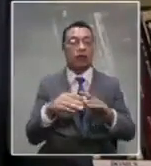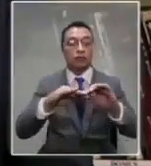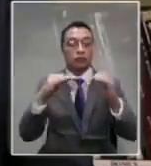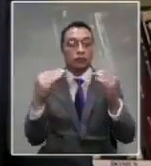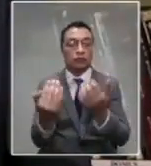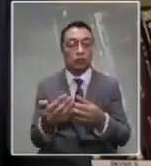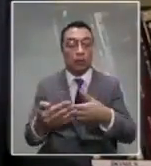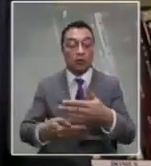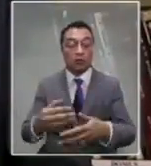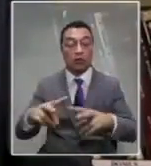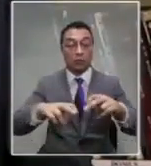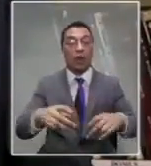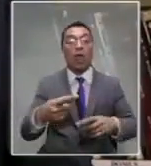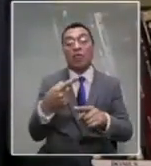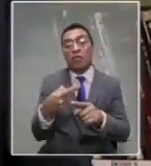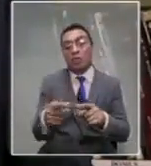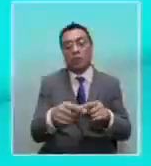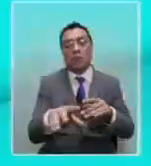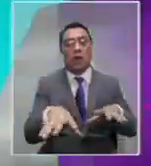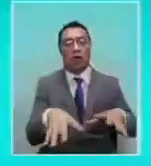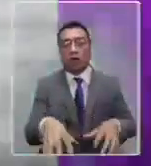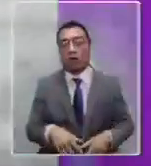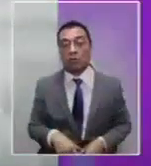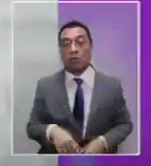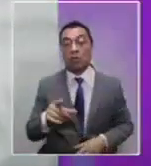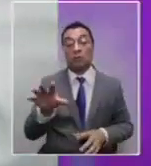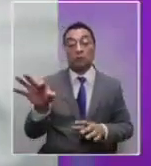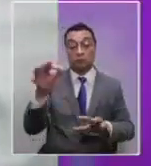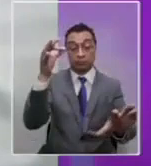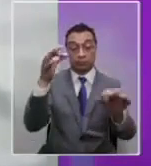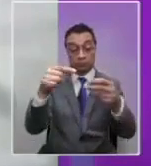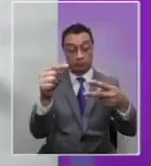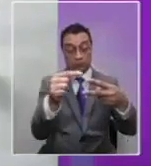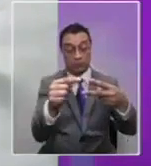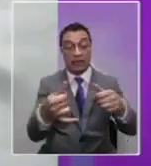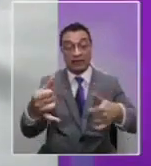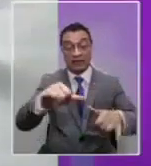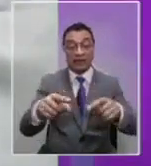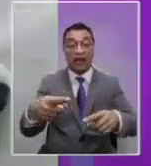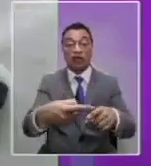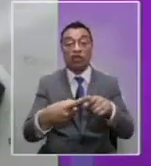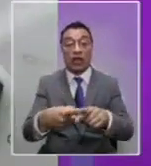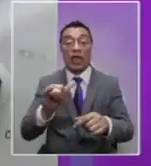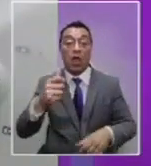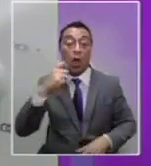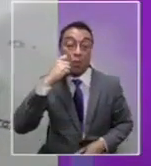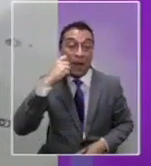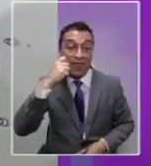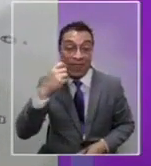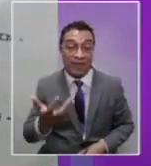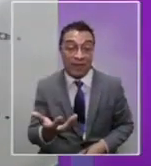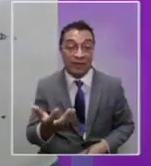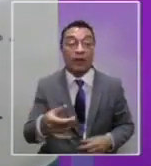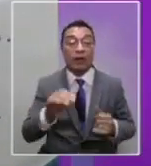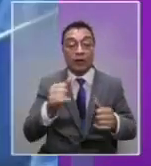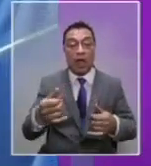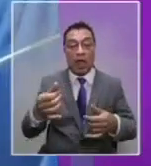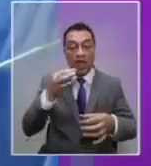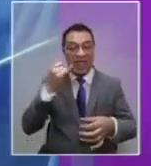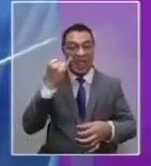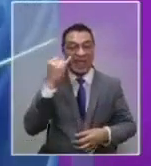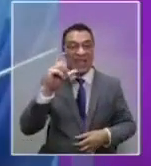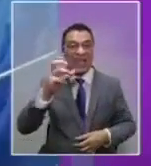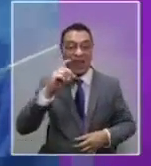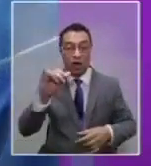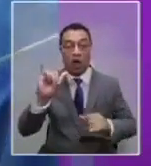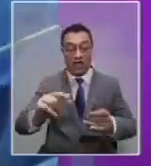desarrollado su quehacer investigativo en distintas disciplinas, donde destaca las ciencias sociales y las humanidades, la ingeniería